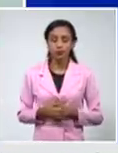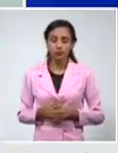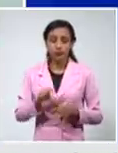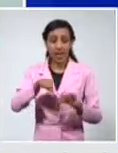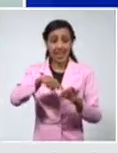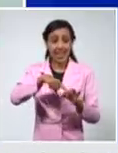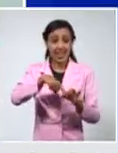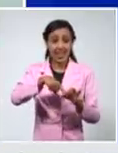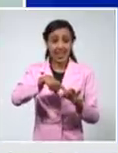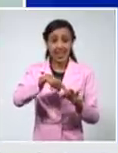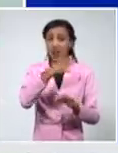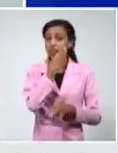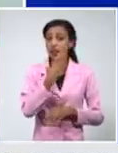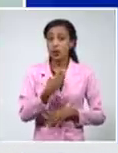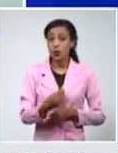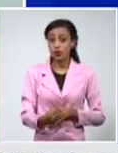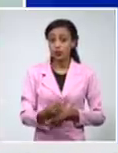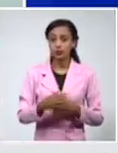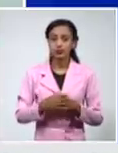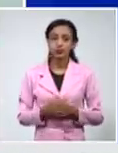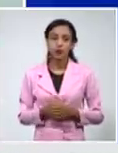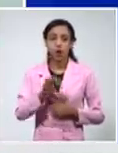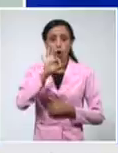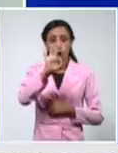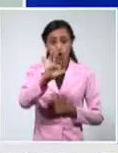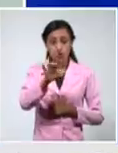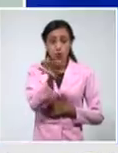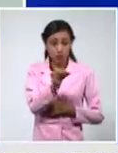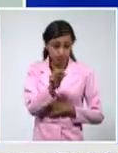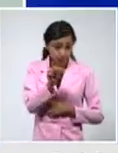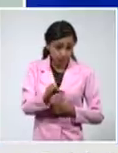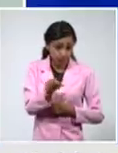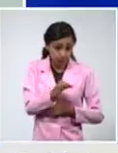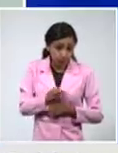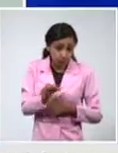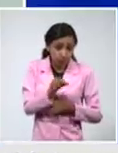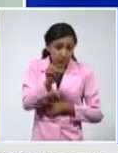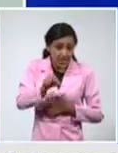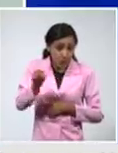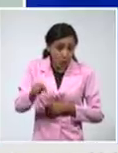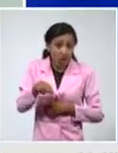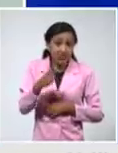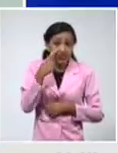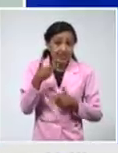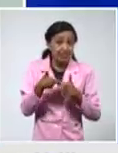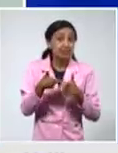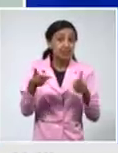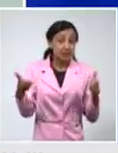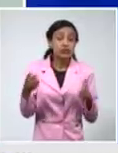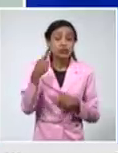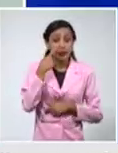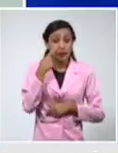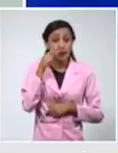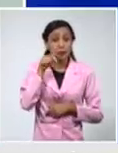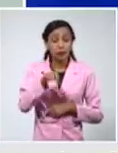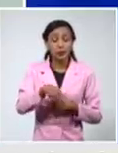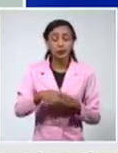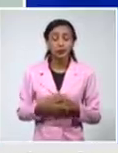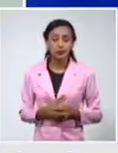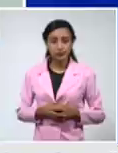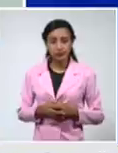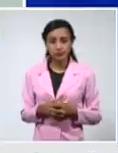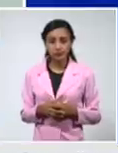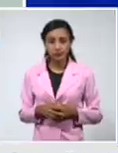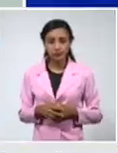de la Juventud, con 8 casos autóctonos, una cifra elevada, traduce la transmisión que todavía, a pesar